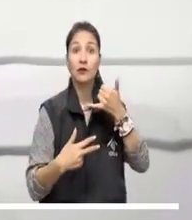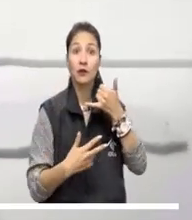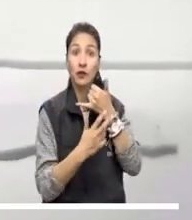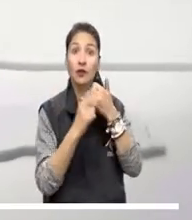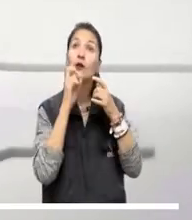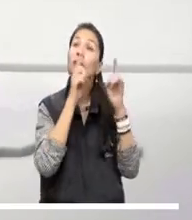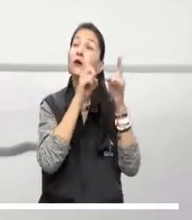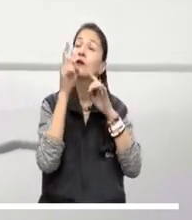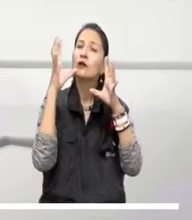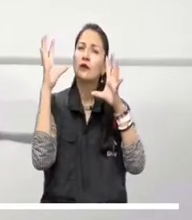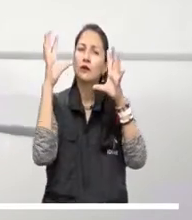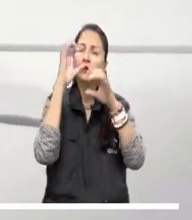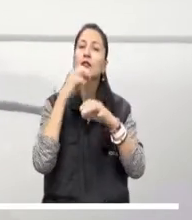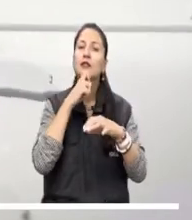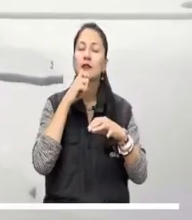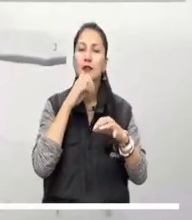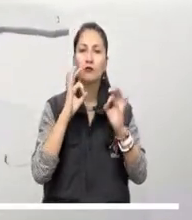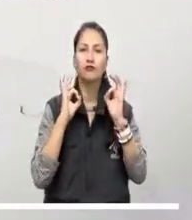Beta.